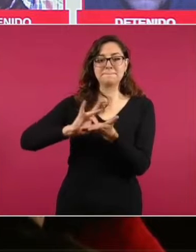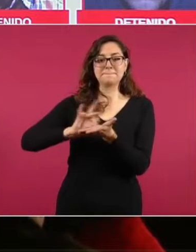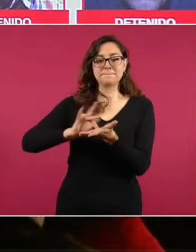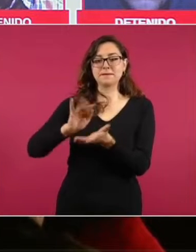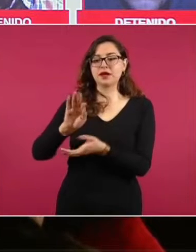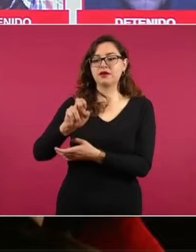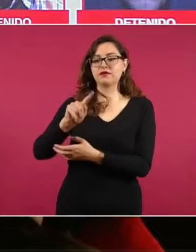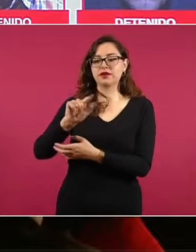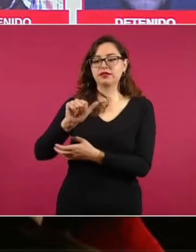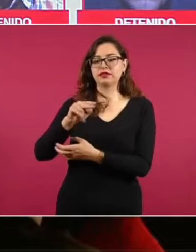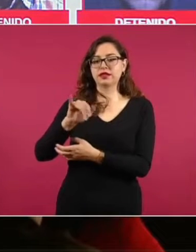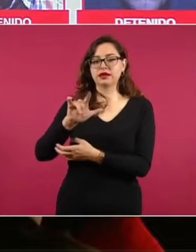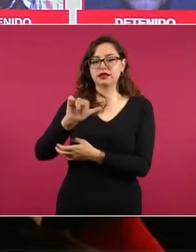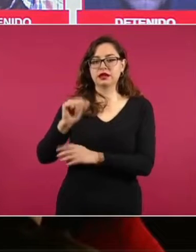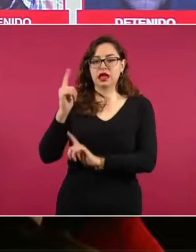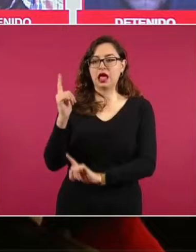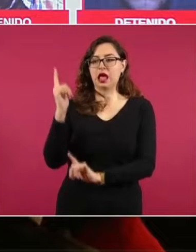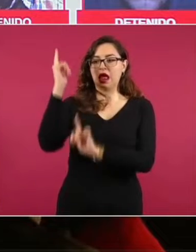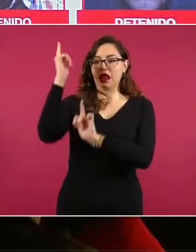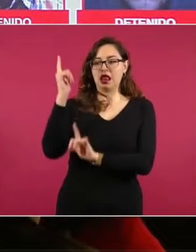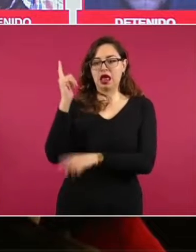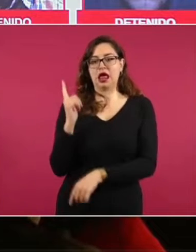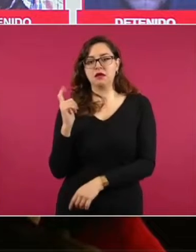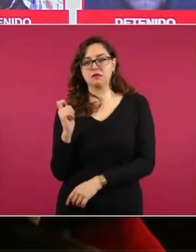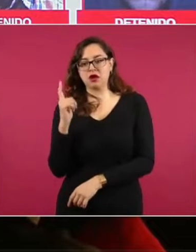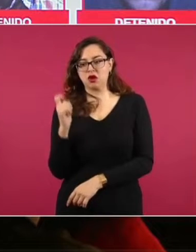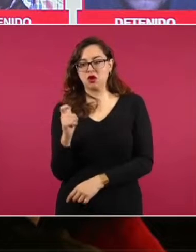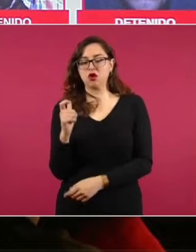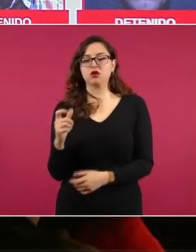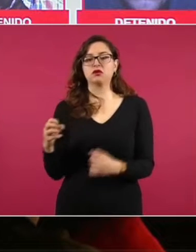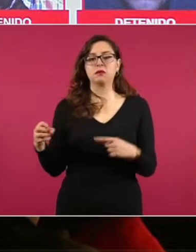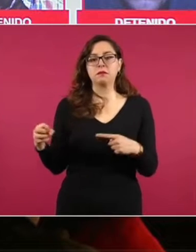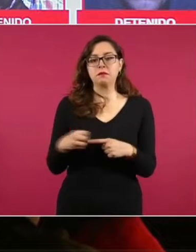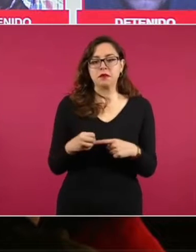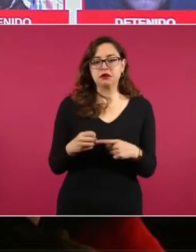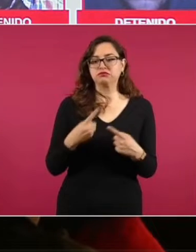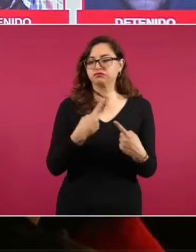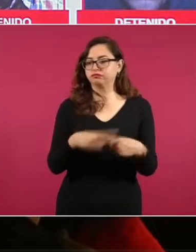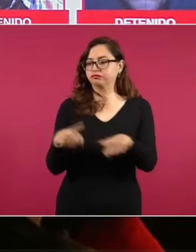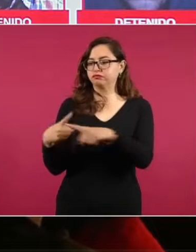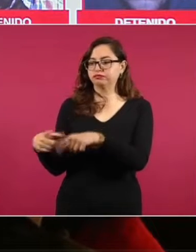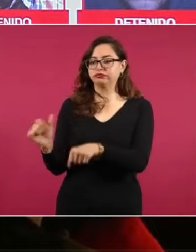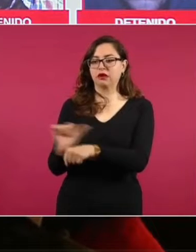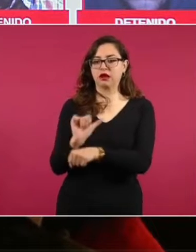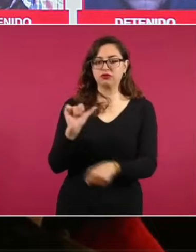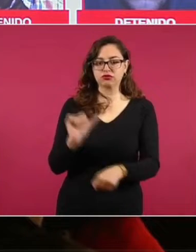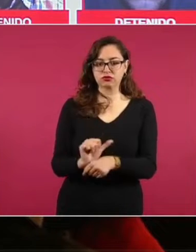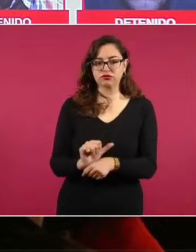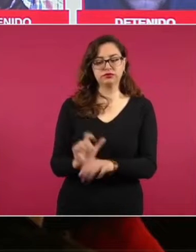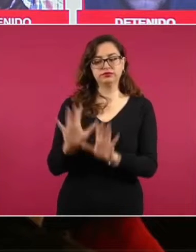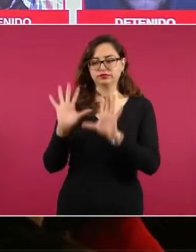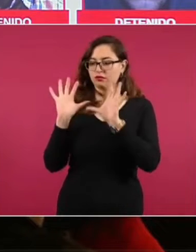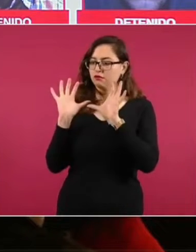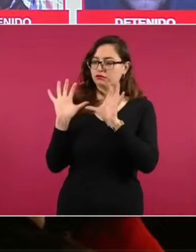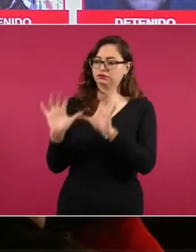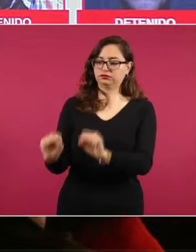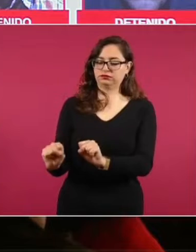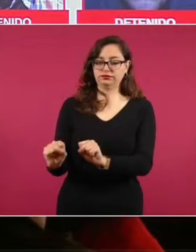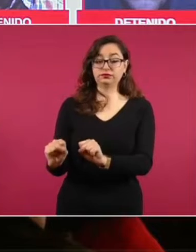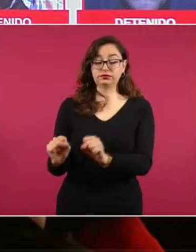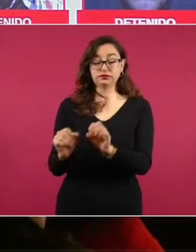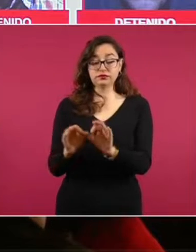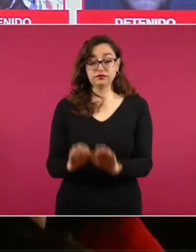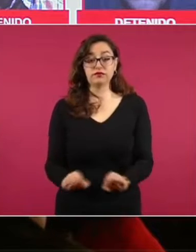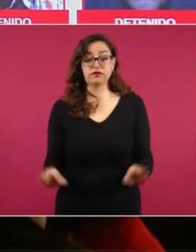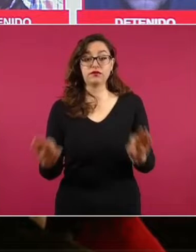granadas, cartuchos y vehículos. Lo relevante de esta detención, además de todo, es porque a este sujeto,